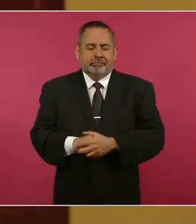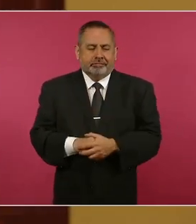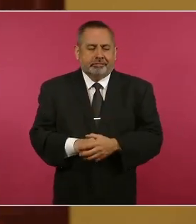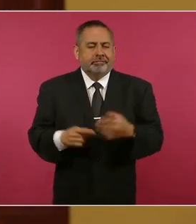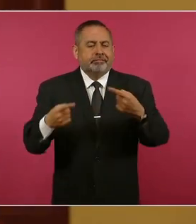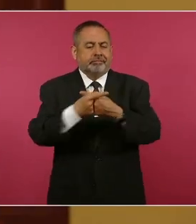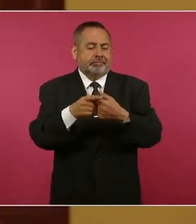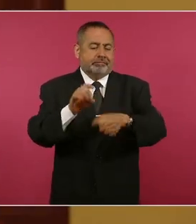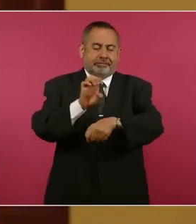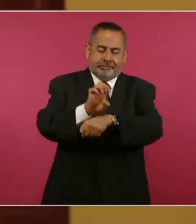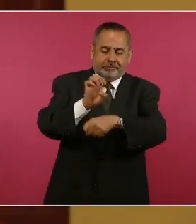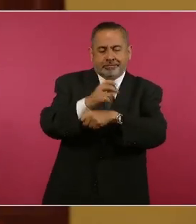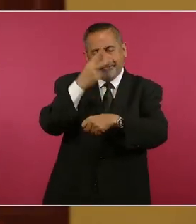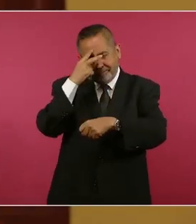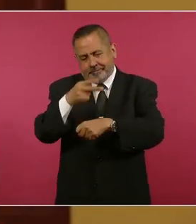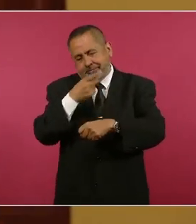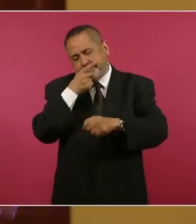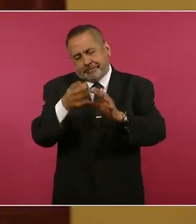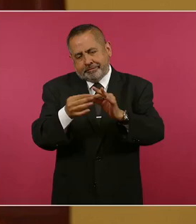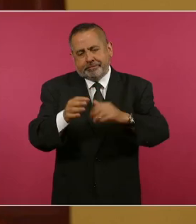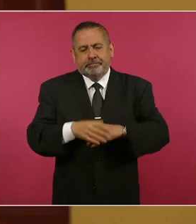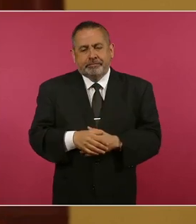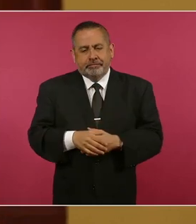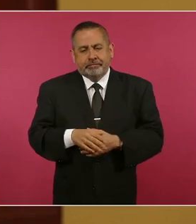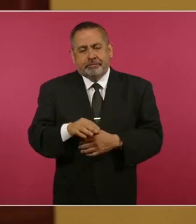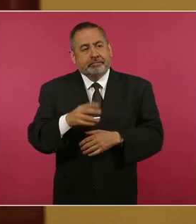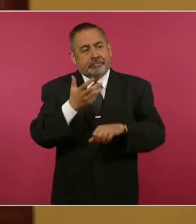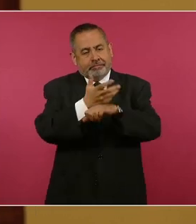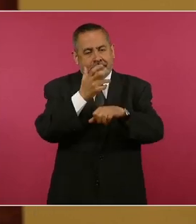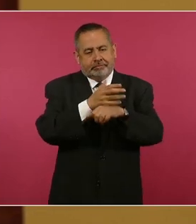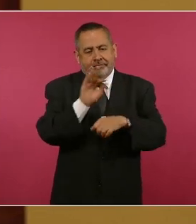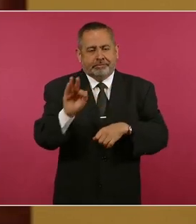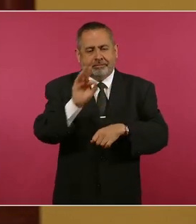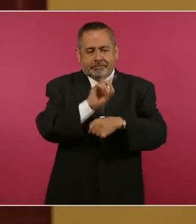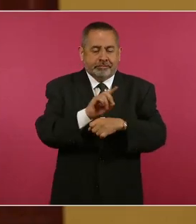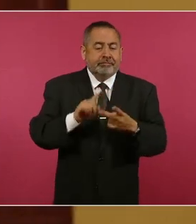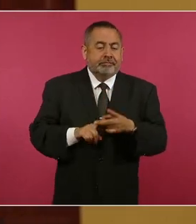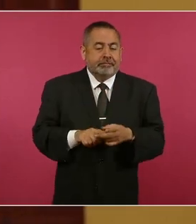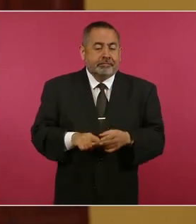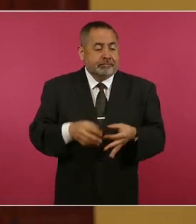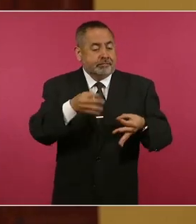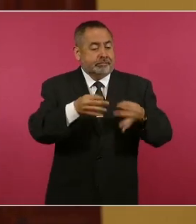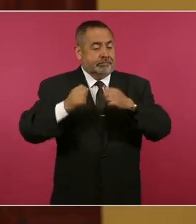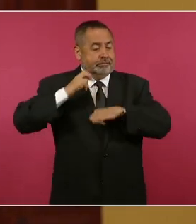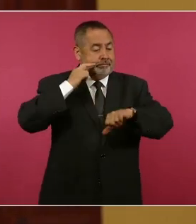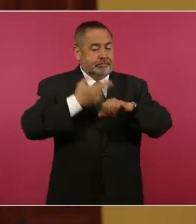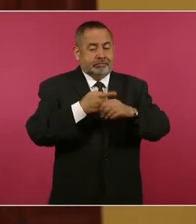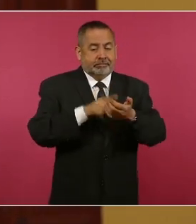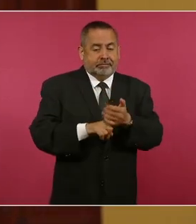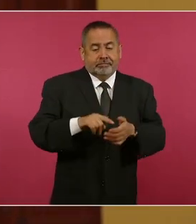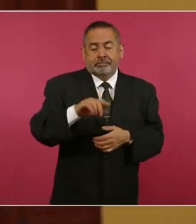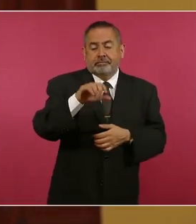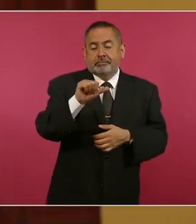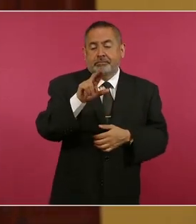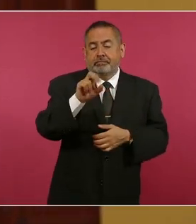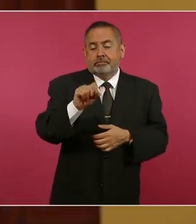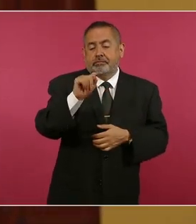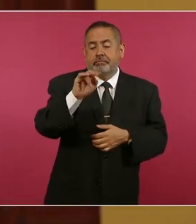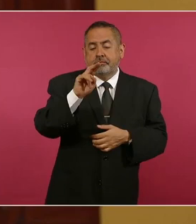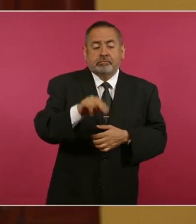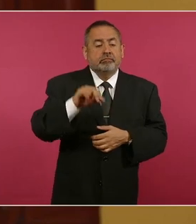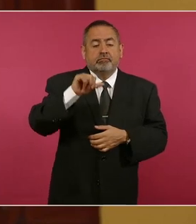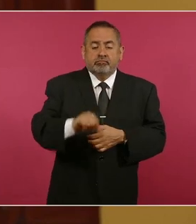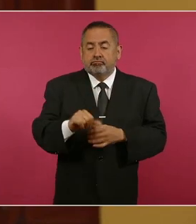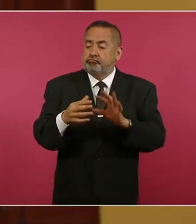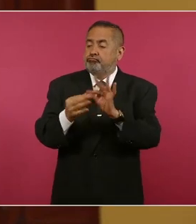diplomático Ecuador-México, fechado en Estados Unidos. Dice, el ministro de Defensa, Lloyd Austin, hoy hizo